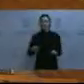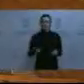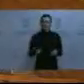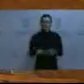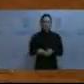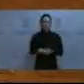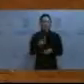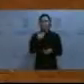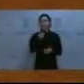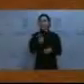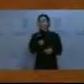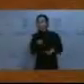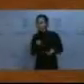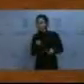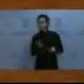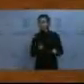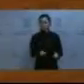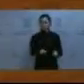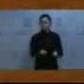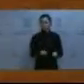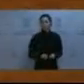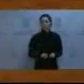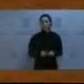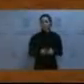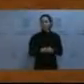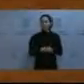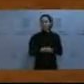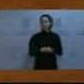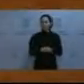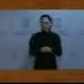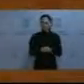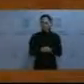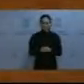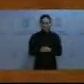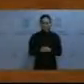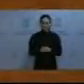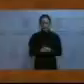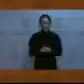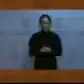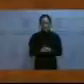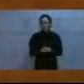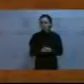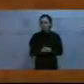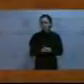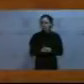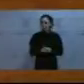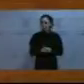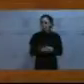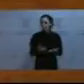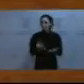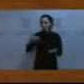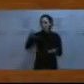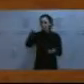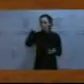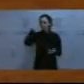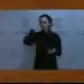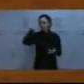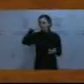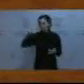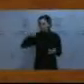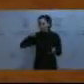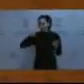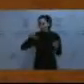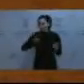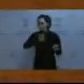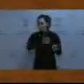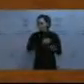Casi corrijo, la parte agria la tenía él, ¿no?, de la discusión, ¿no?, por faltar a la verdad. Yo sé que se estarán preguntando sus señorías qué tiene que